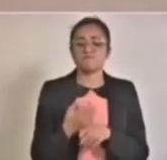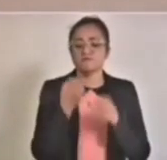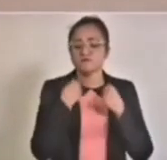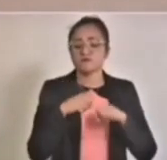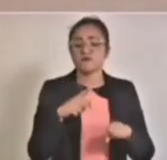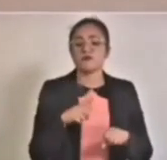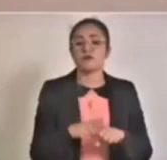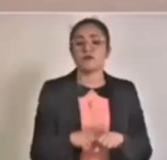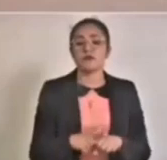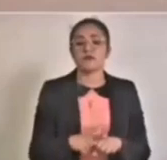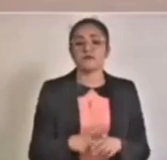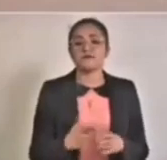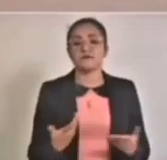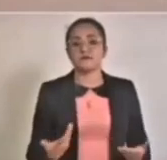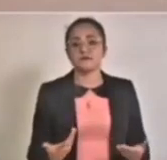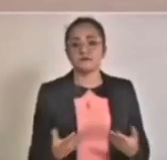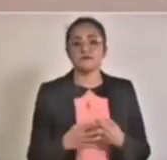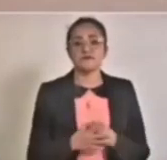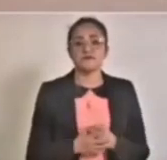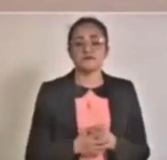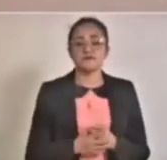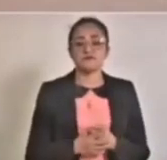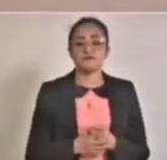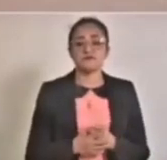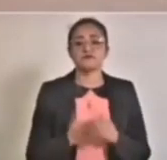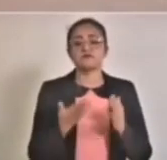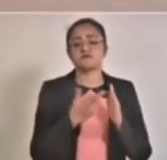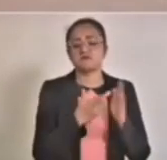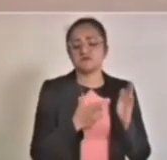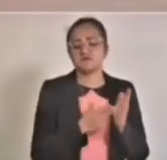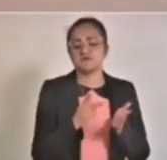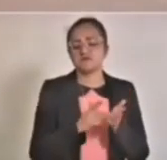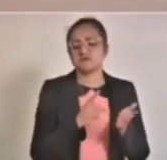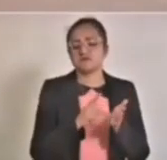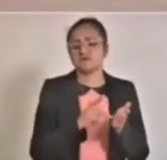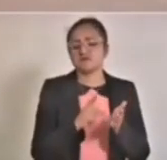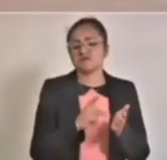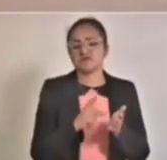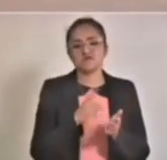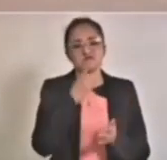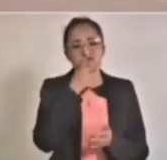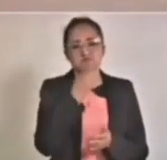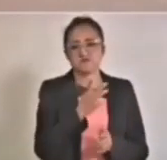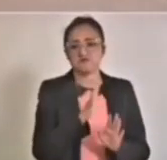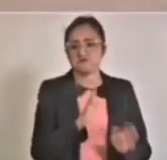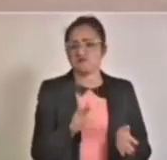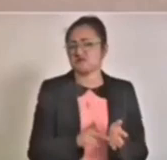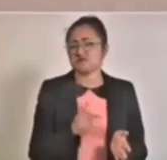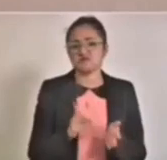social, en las restricciones que hemos repetido, repetido y repetido.